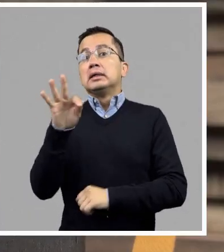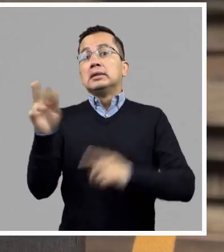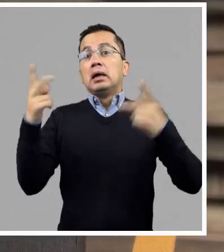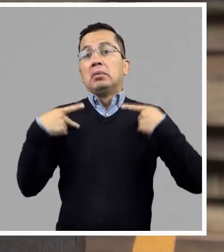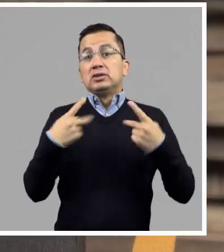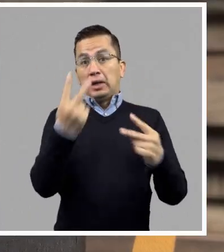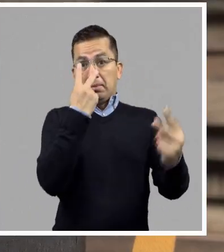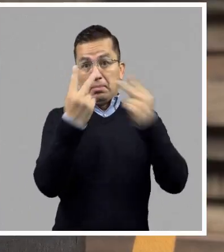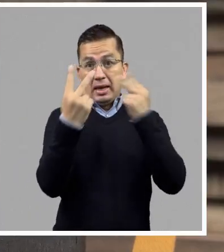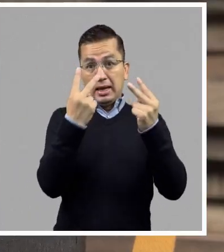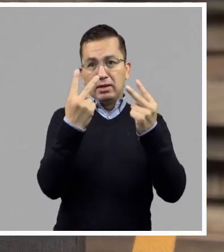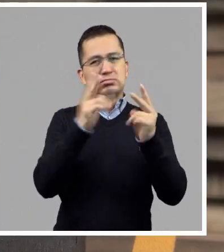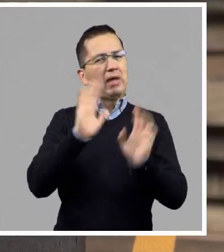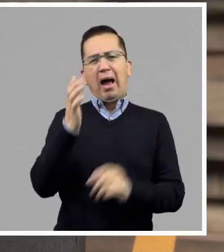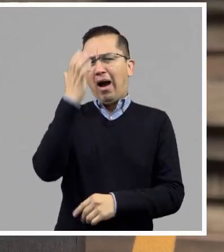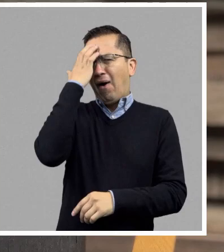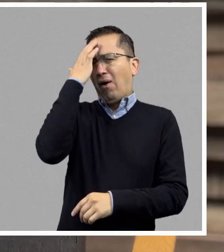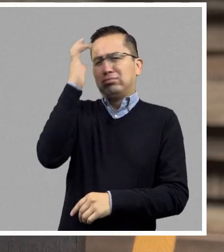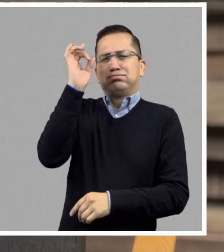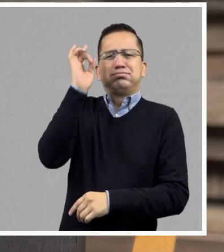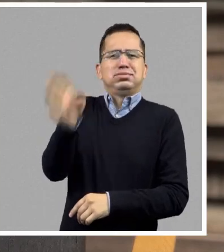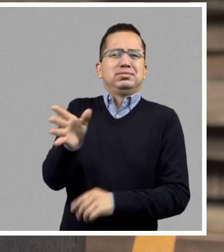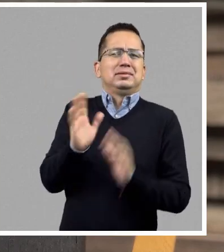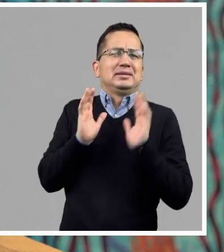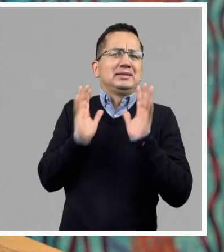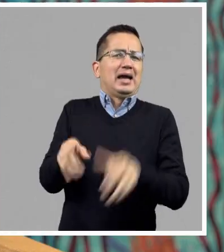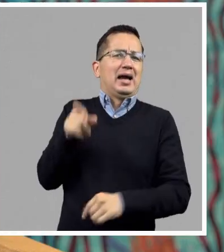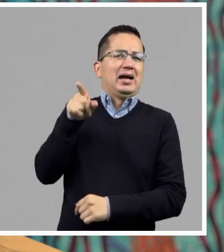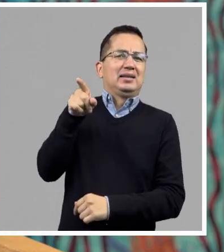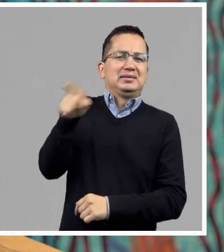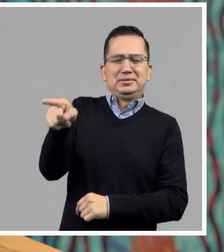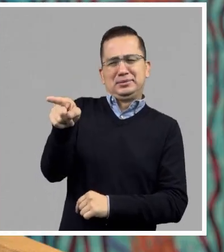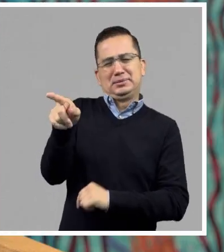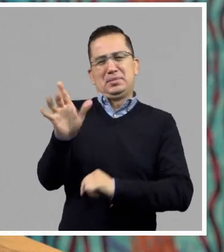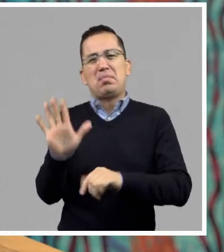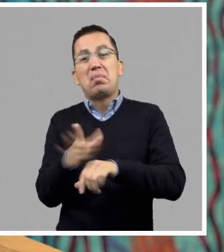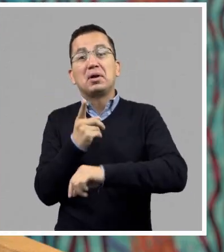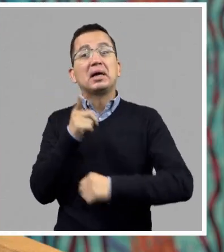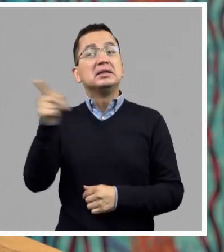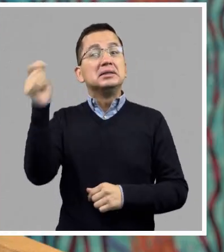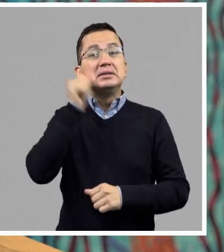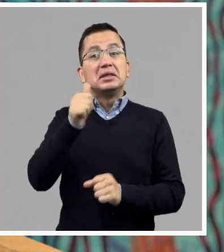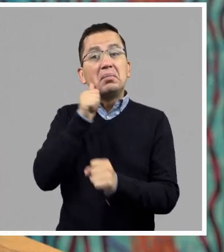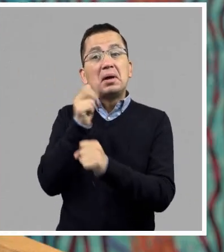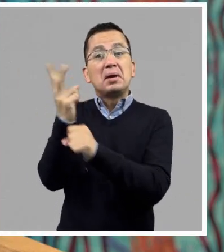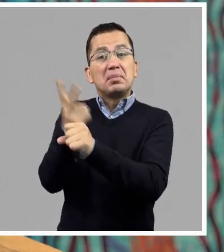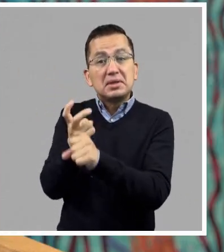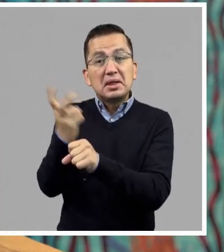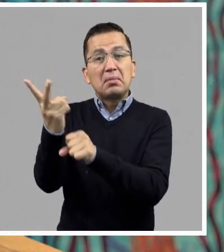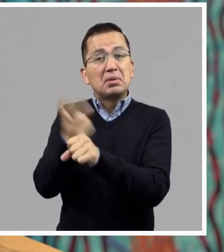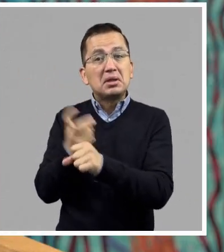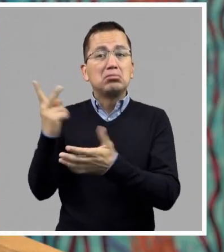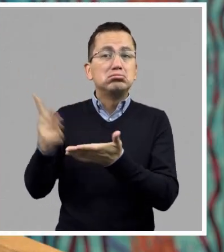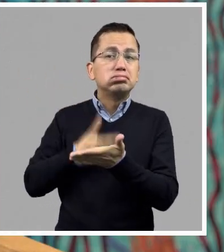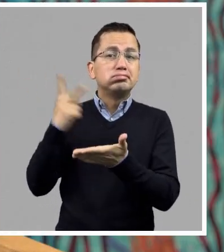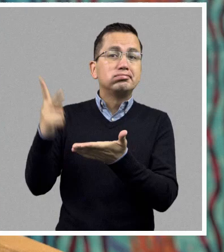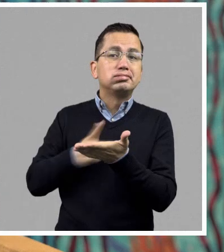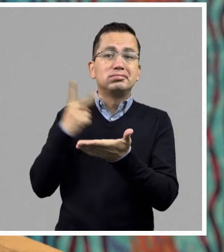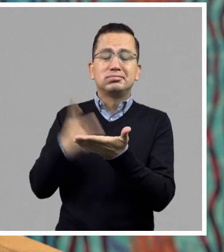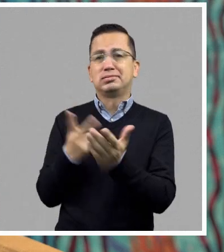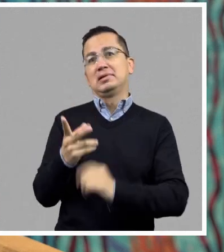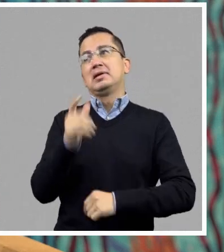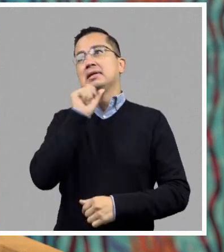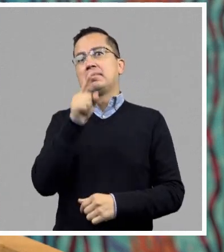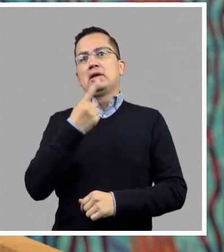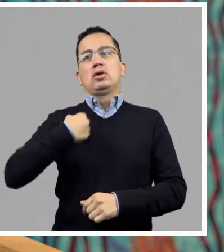se han de reconocer los que siguen en este programa se habrán dado cuenta que te tenemos muchas veces como invitado Y que además hay una